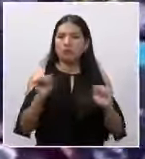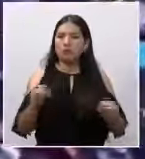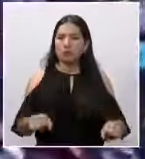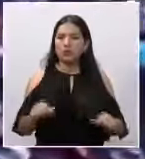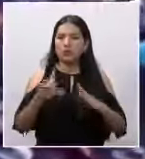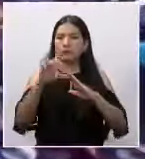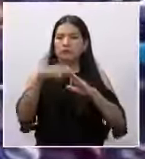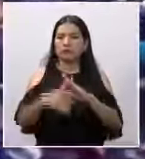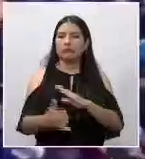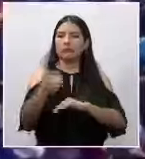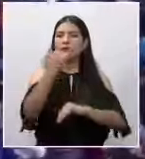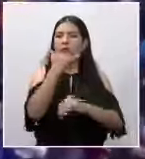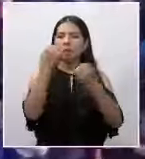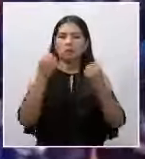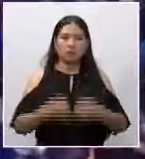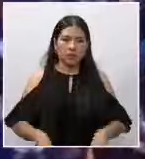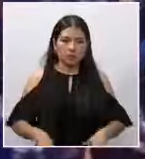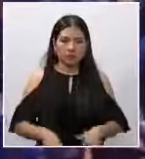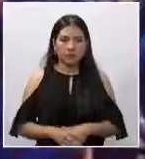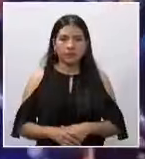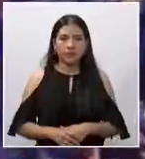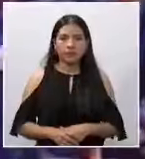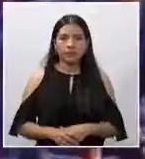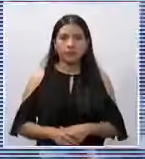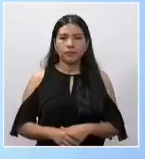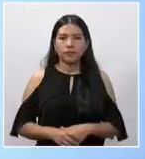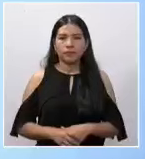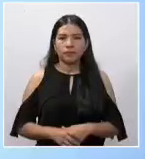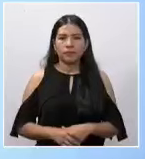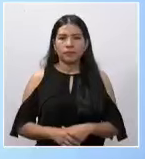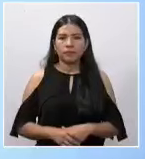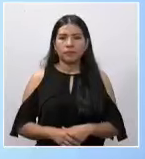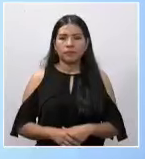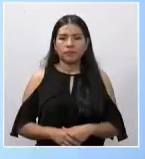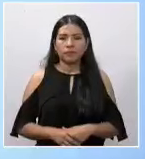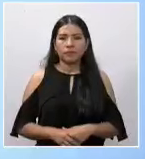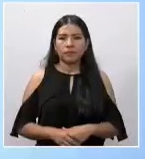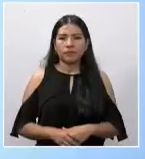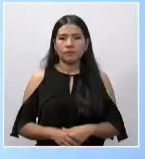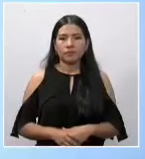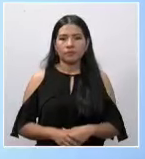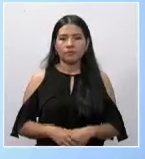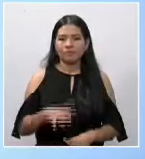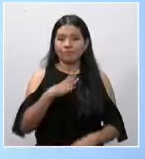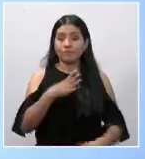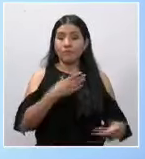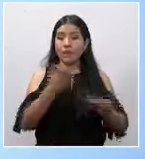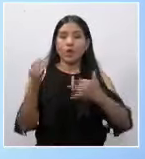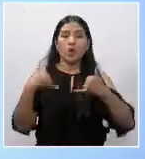perder la sigla. Juventudes profesionales de las